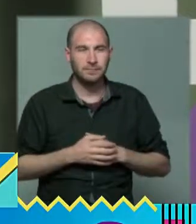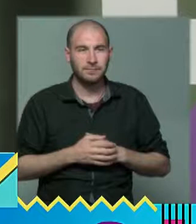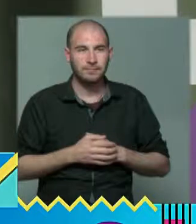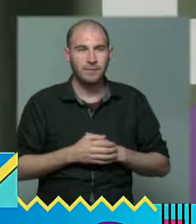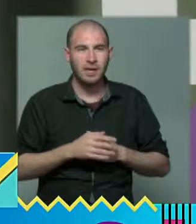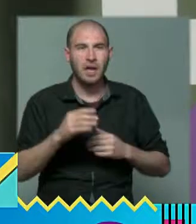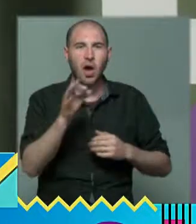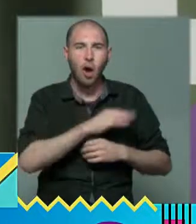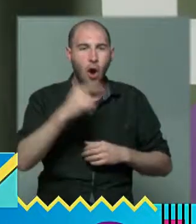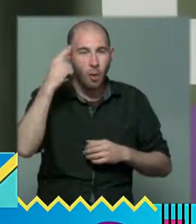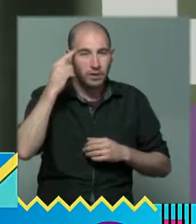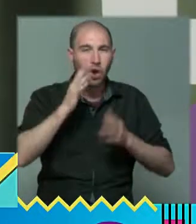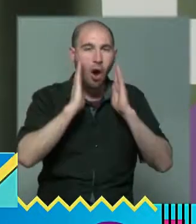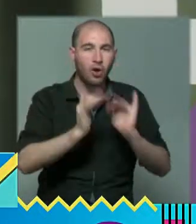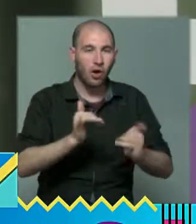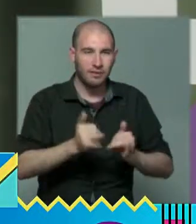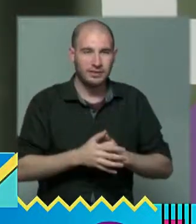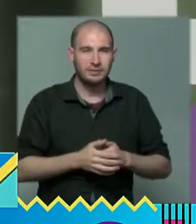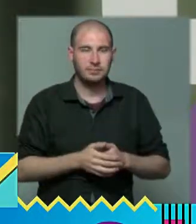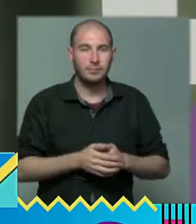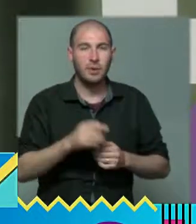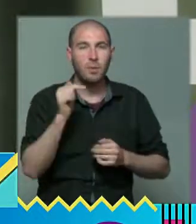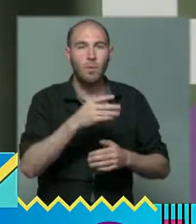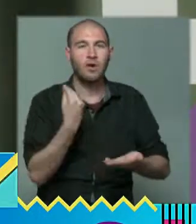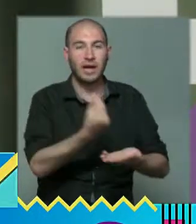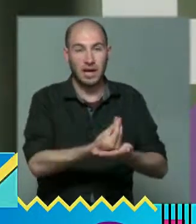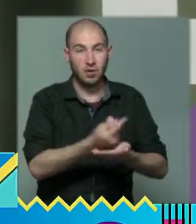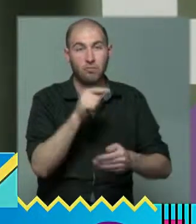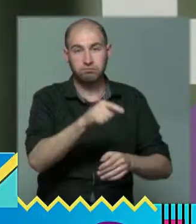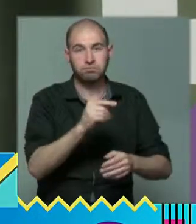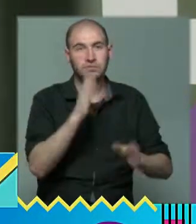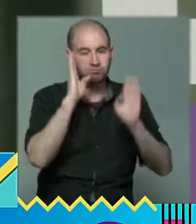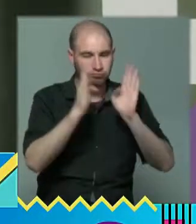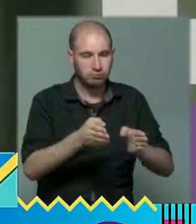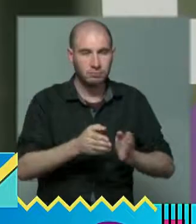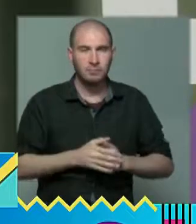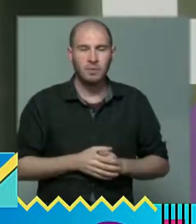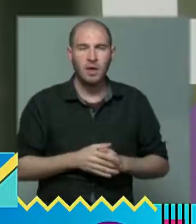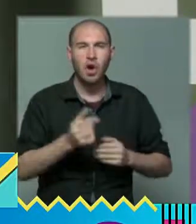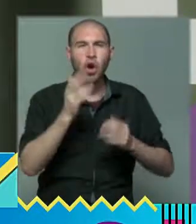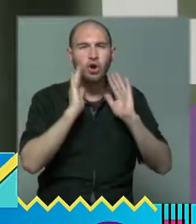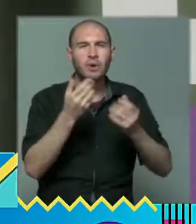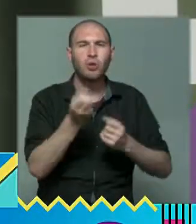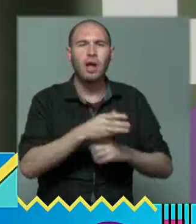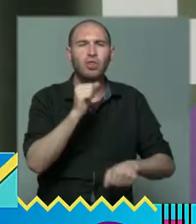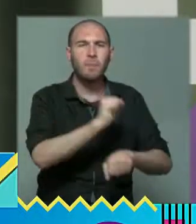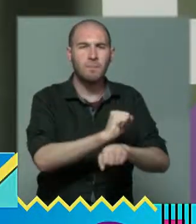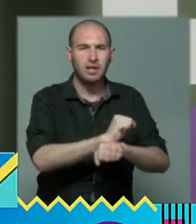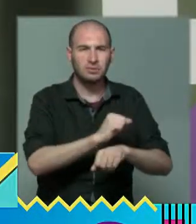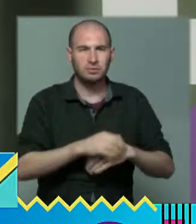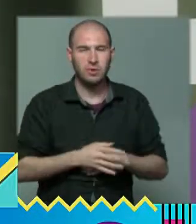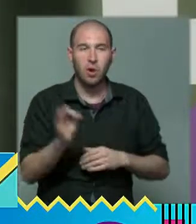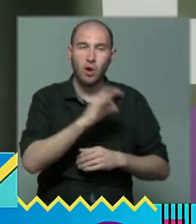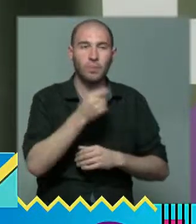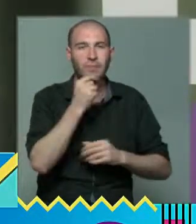nada, por el punto de vista de los jóvenes, teniendo en cuenta tu cargo y a donde vos estás abocado, ¿cuántos jóvenes están privados de su libertad,